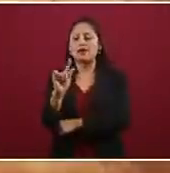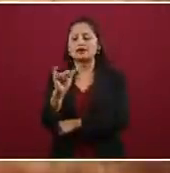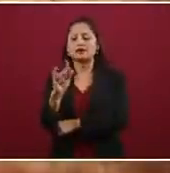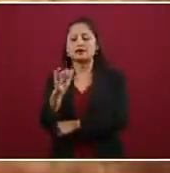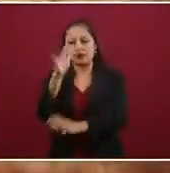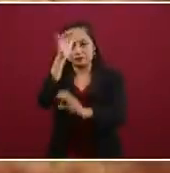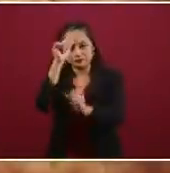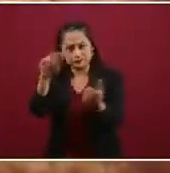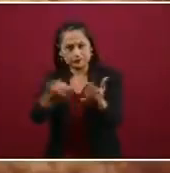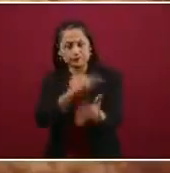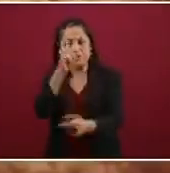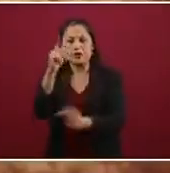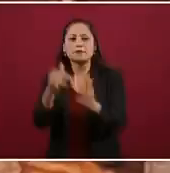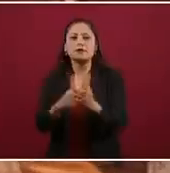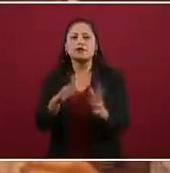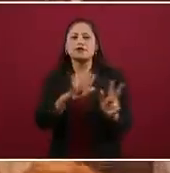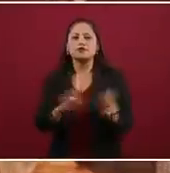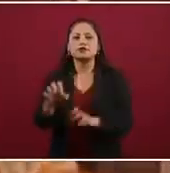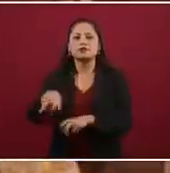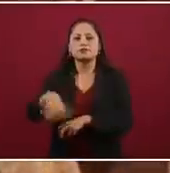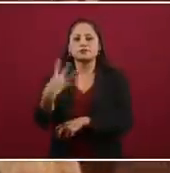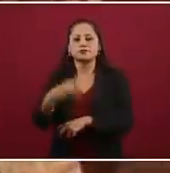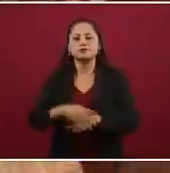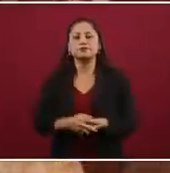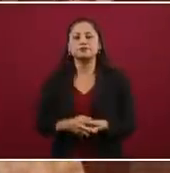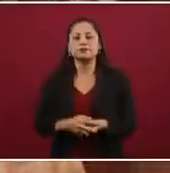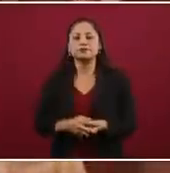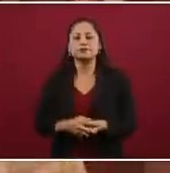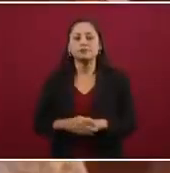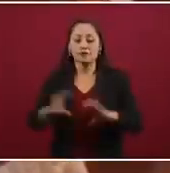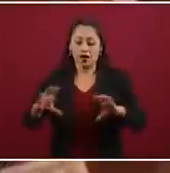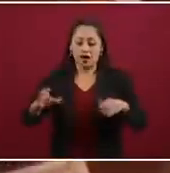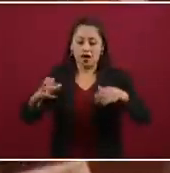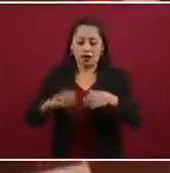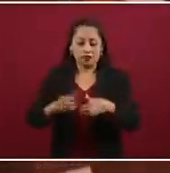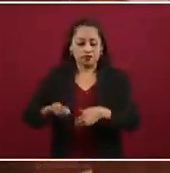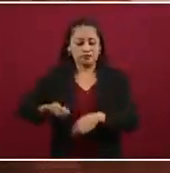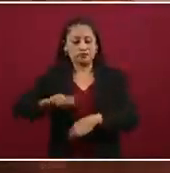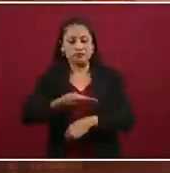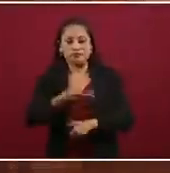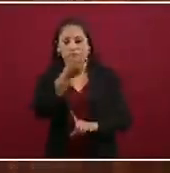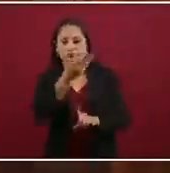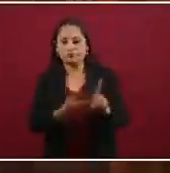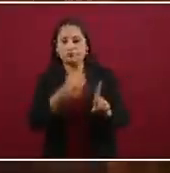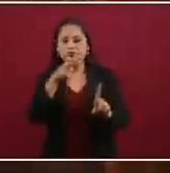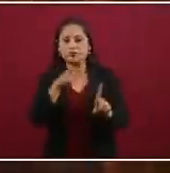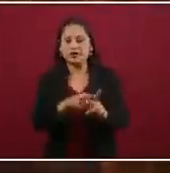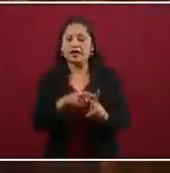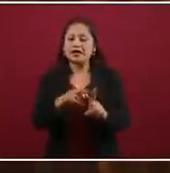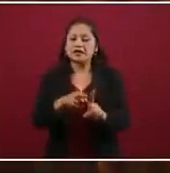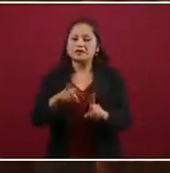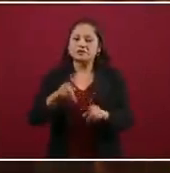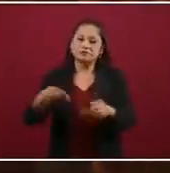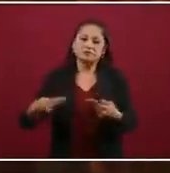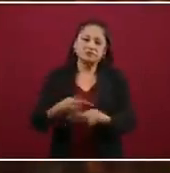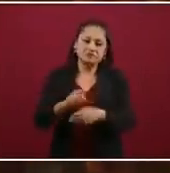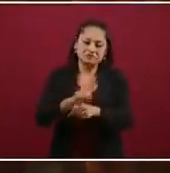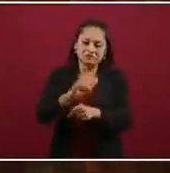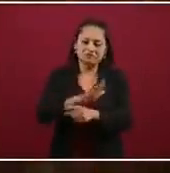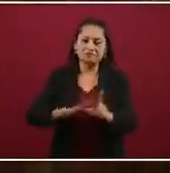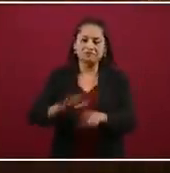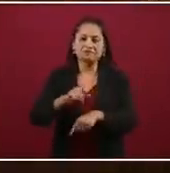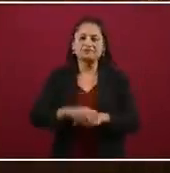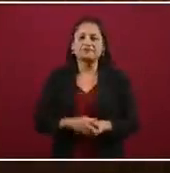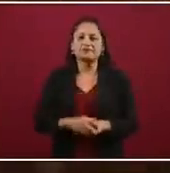de 1814. El Congreso le otorgó el trato de siervo de la nación el 22 de diciembre de